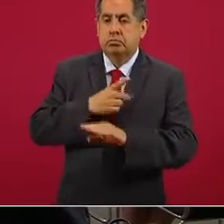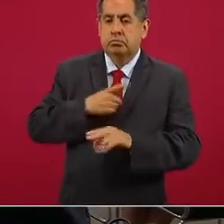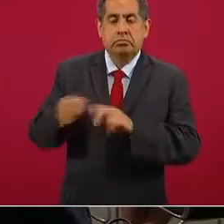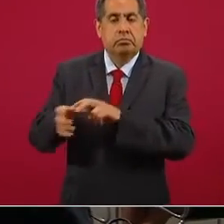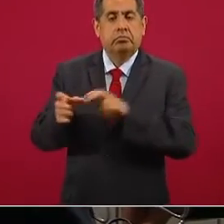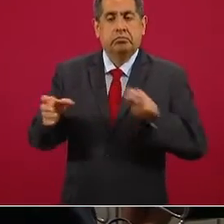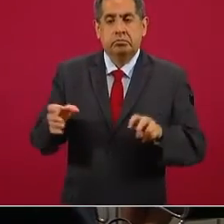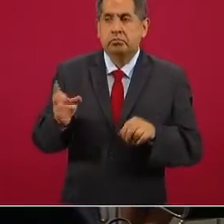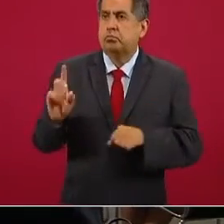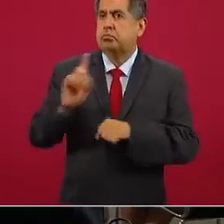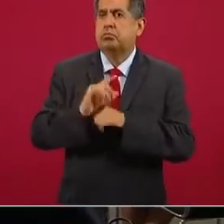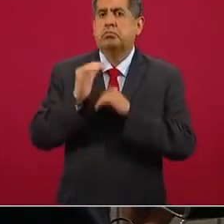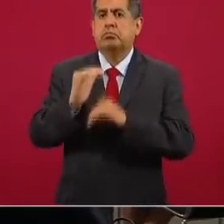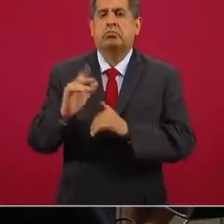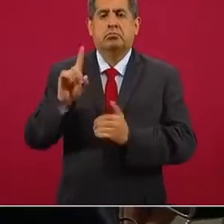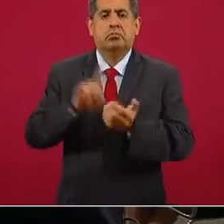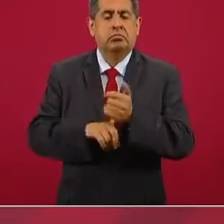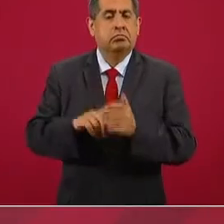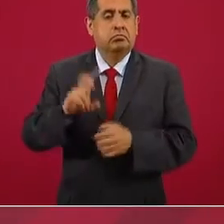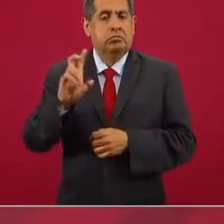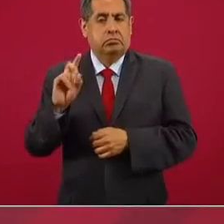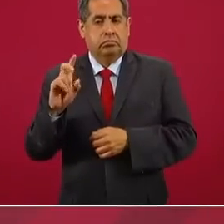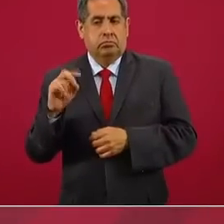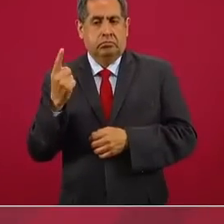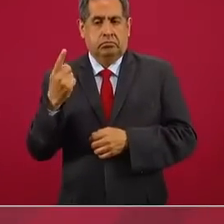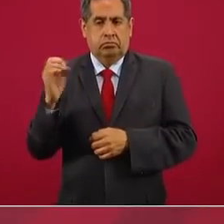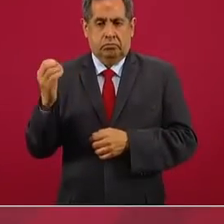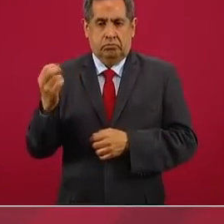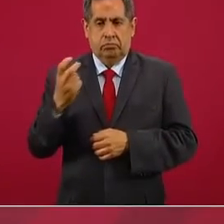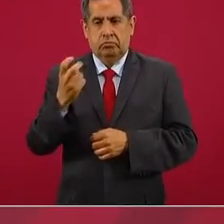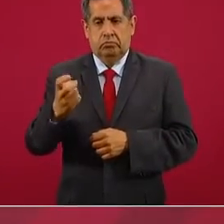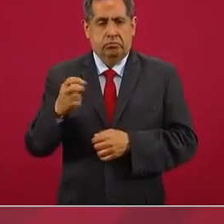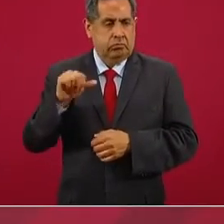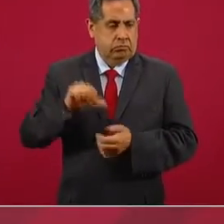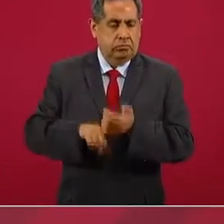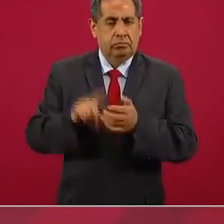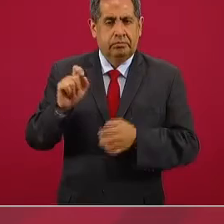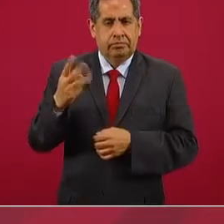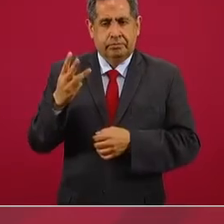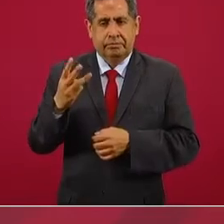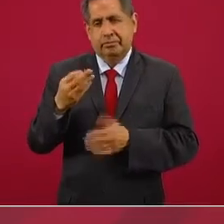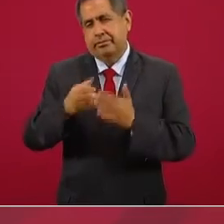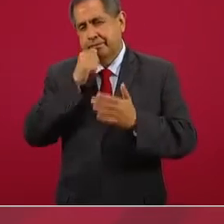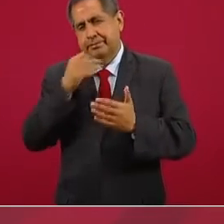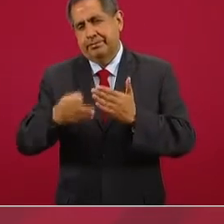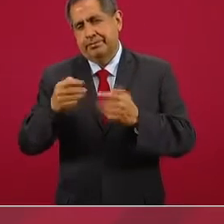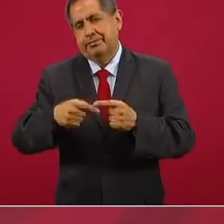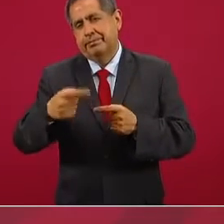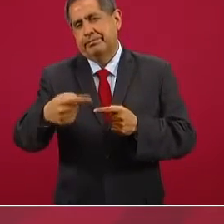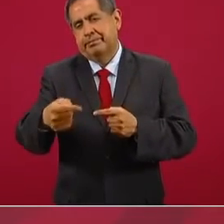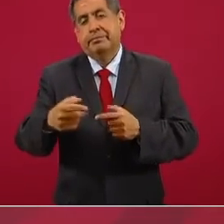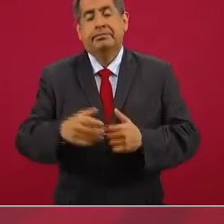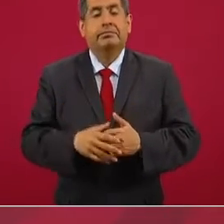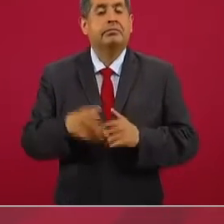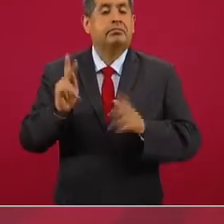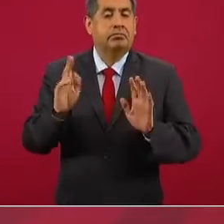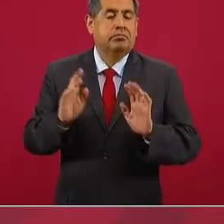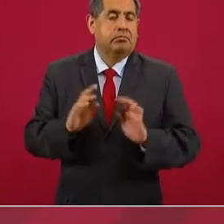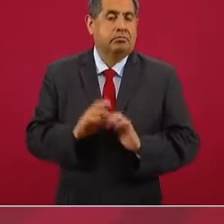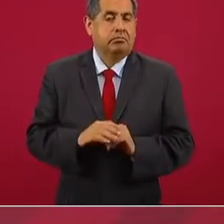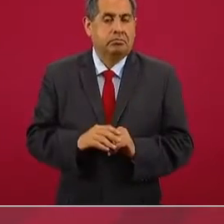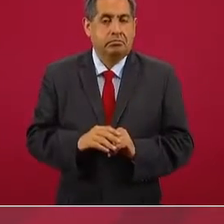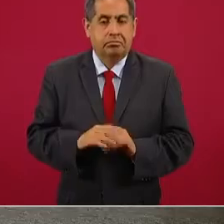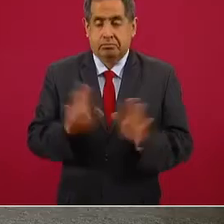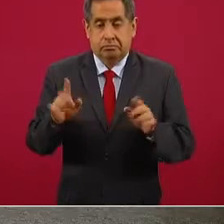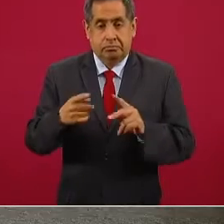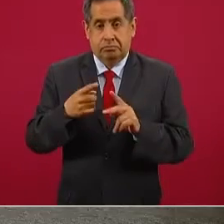El plazo es hasta el 31 de octubre, pues estamos a 23, o sea que todavía falta. Pero sí,